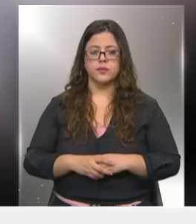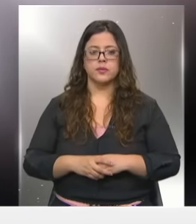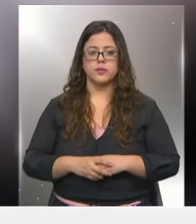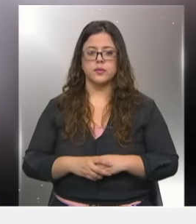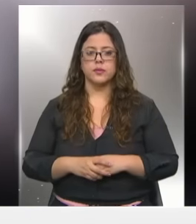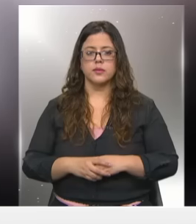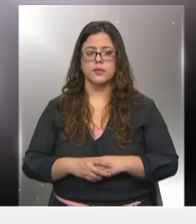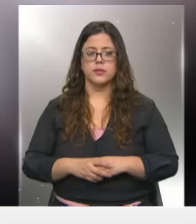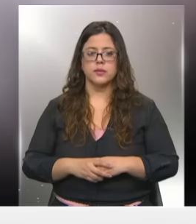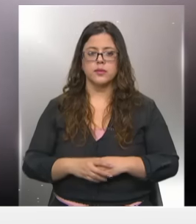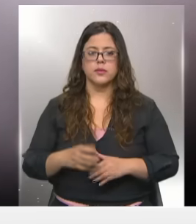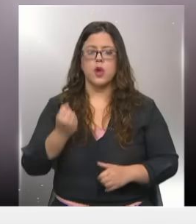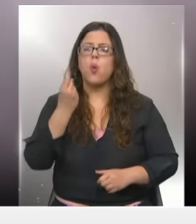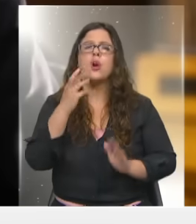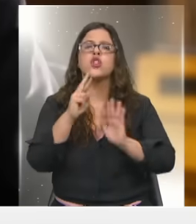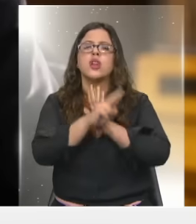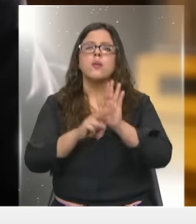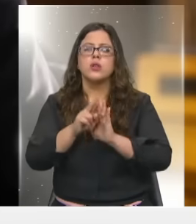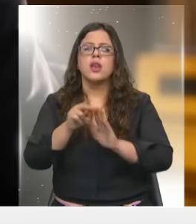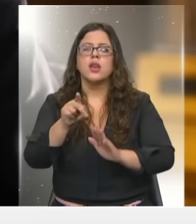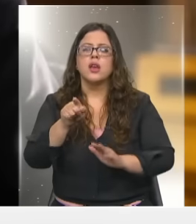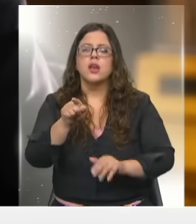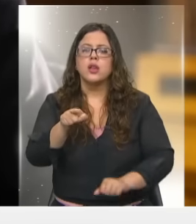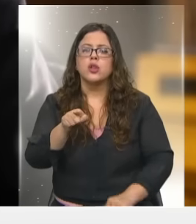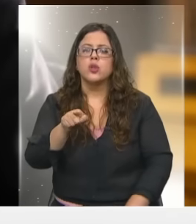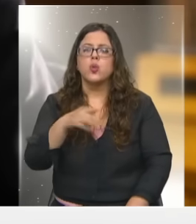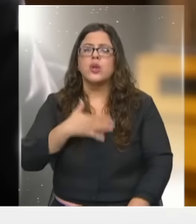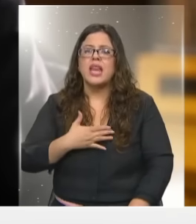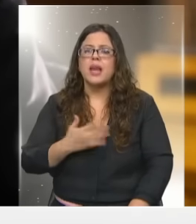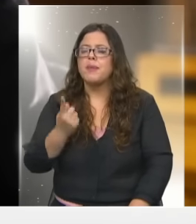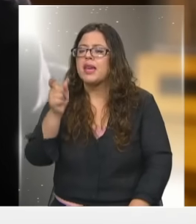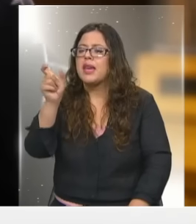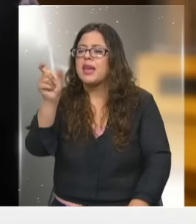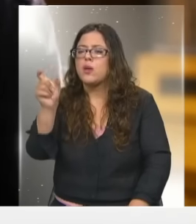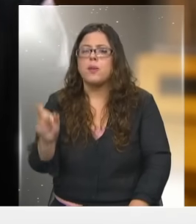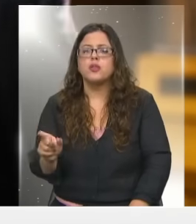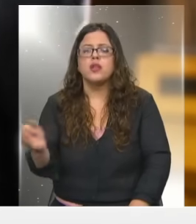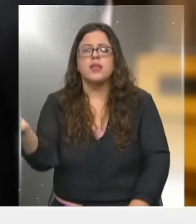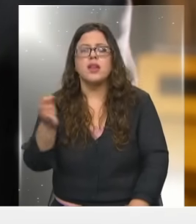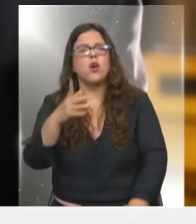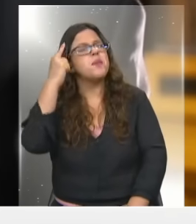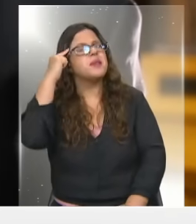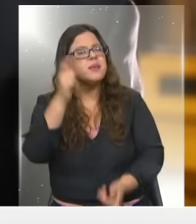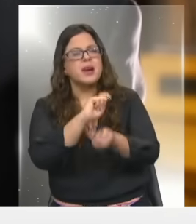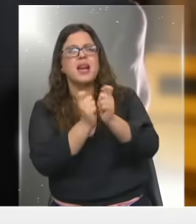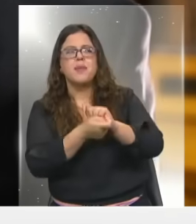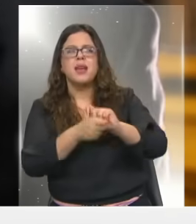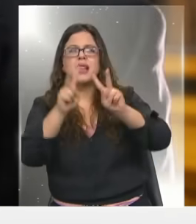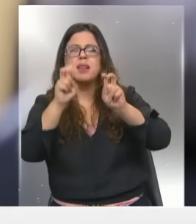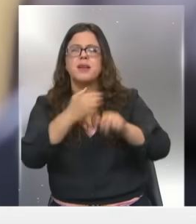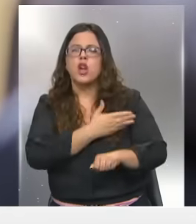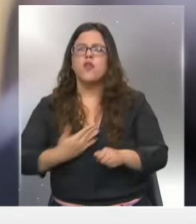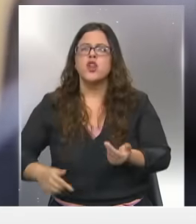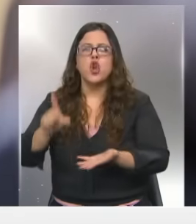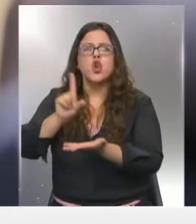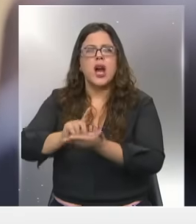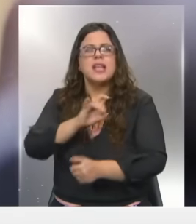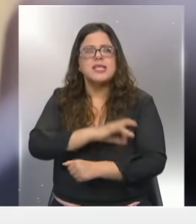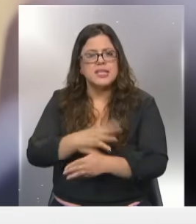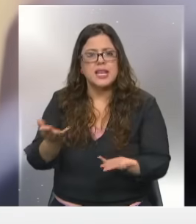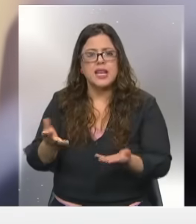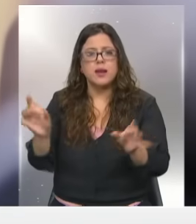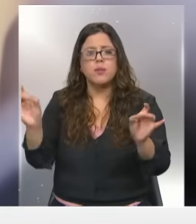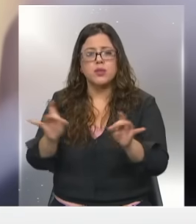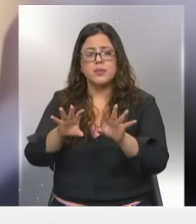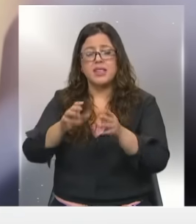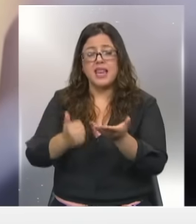¿Cuántos reportajes más quiere usted en Chile para que alguien diga, mire, ¿sabe qué más? ¿Por qué no pensamos en cambiar el modelo de gobierno local en Chile? Yo creo que hay que avanzar en separar la